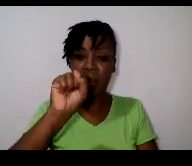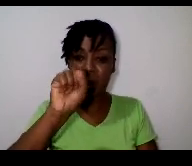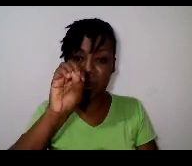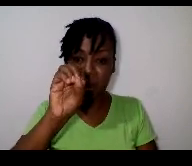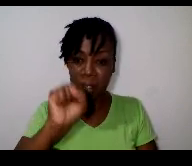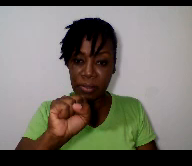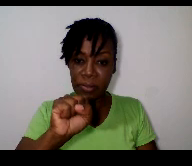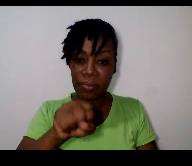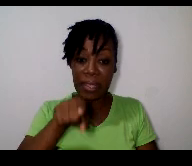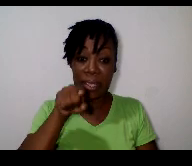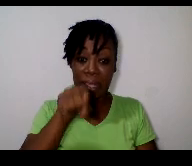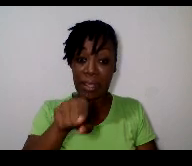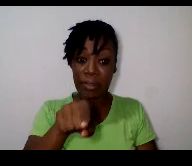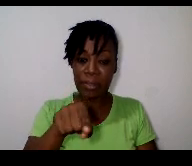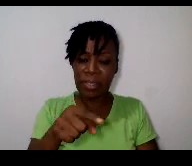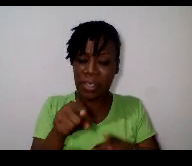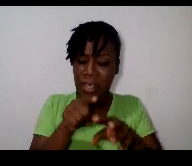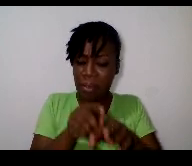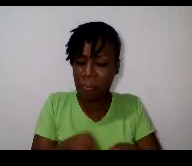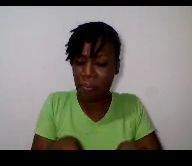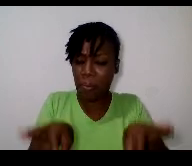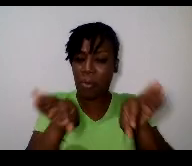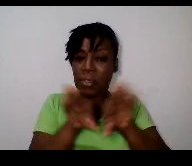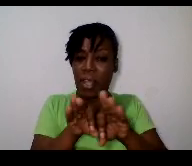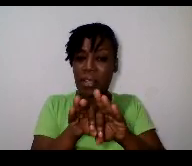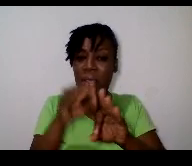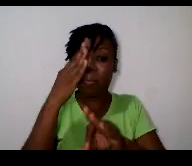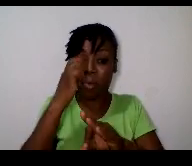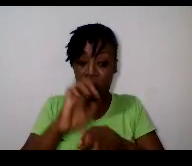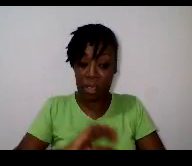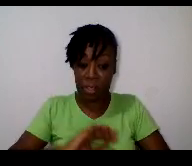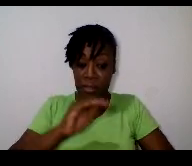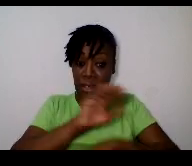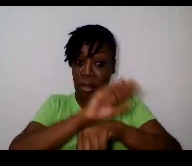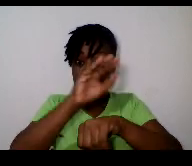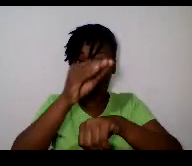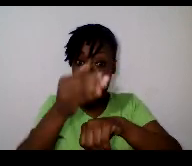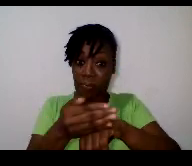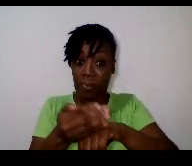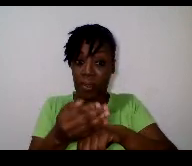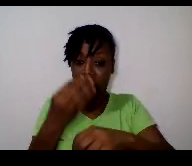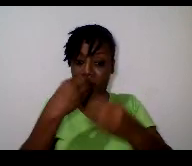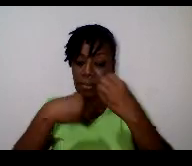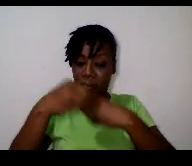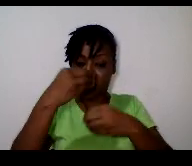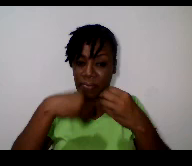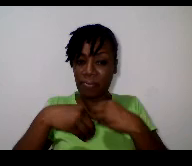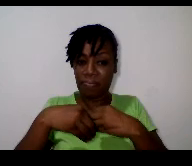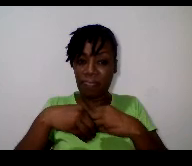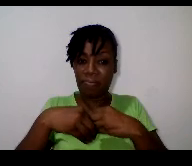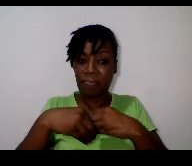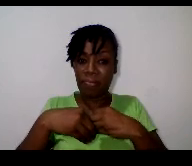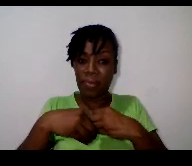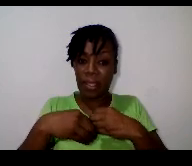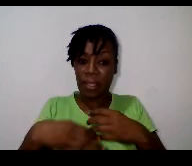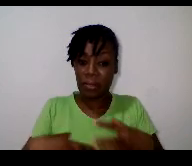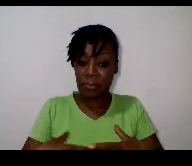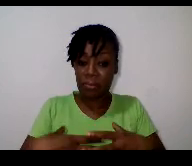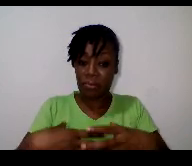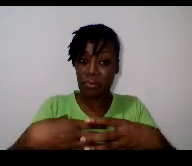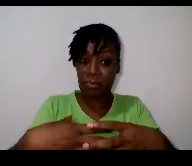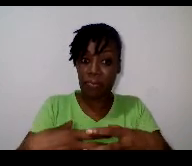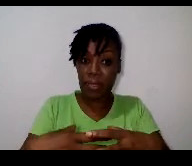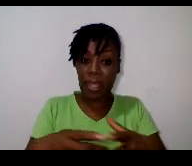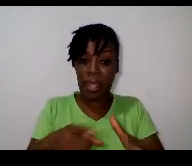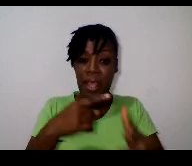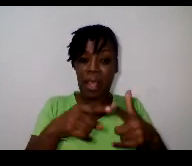el embarazo, inclusive hasta la adolescencia. ¿Por qué? Porque esto permite que las neuronas crezcan más, que se conecten mejor y que el cerebro